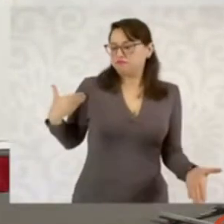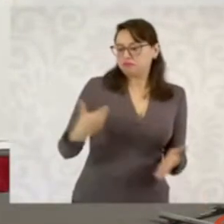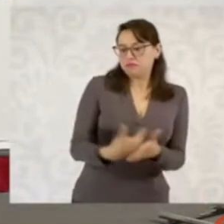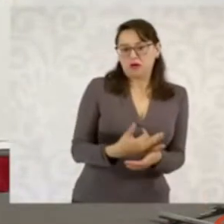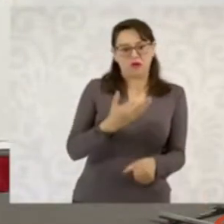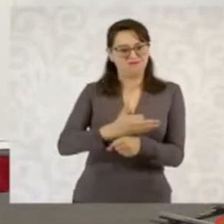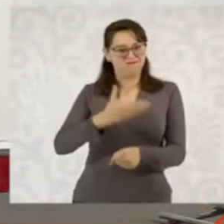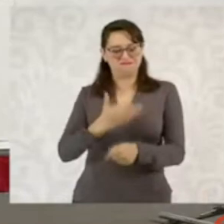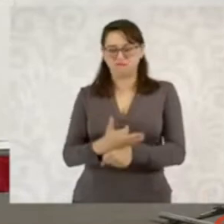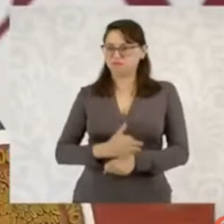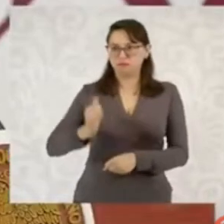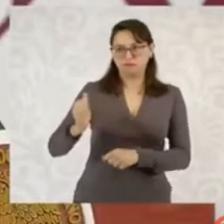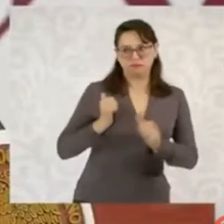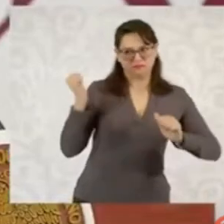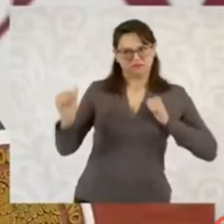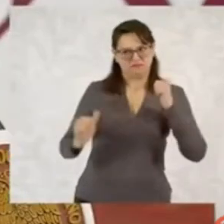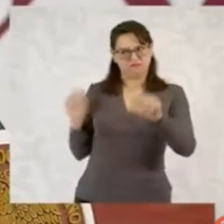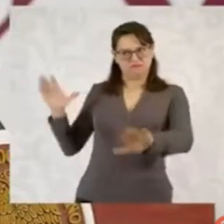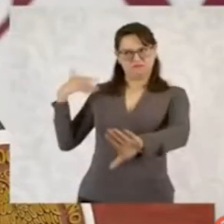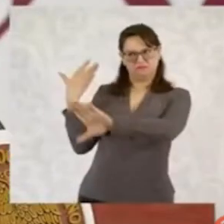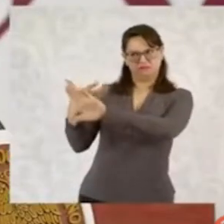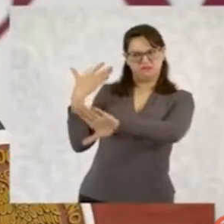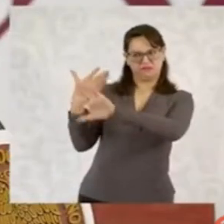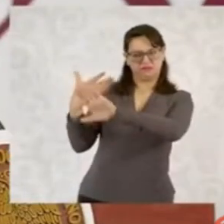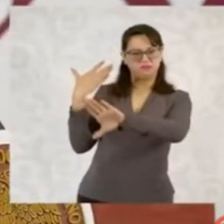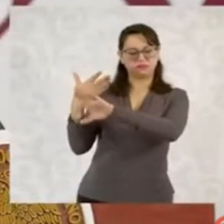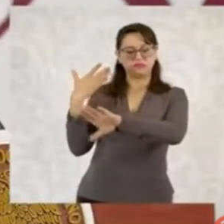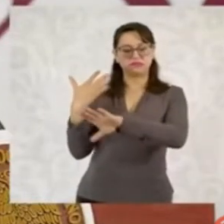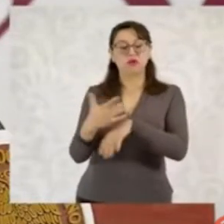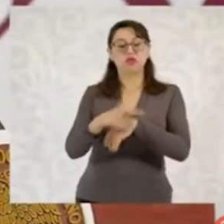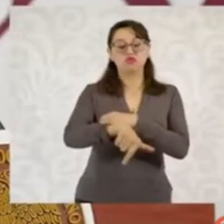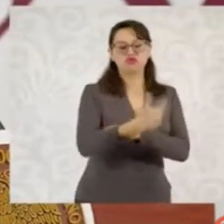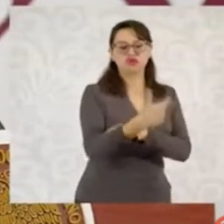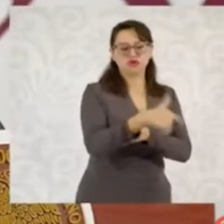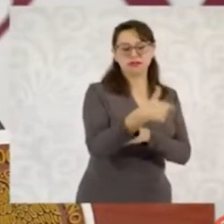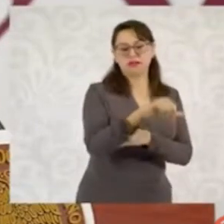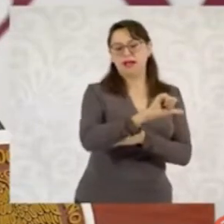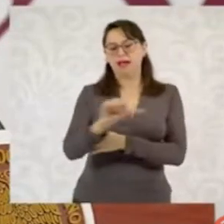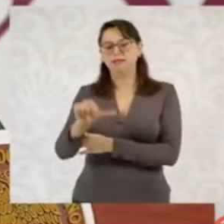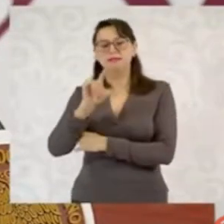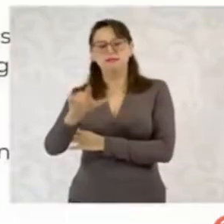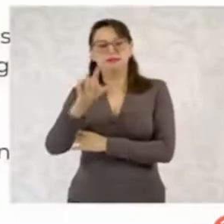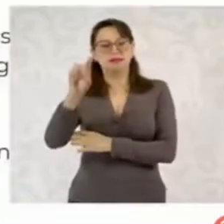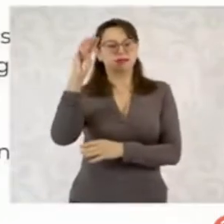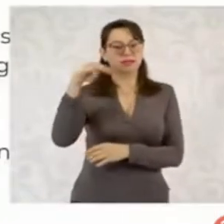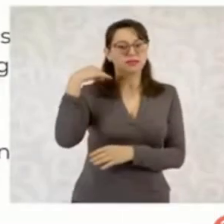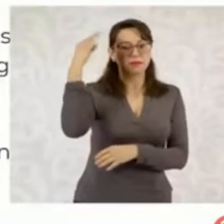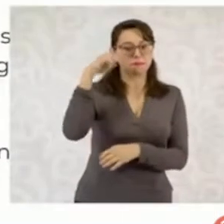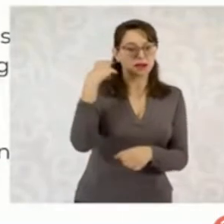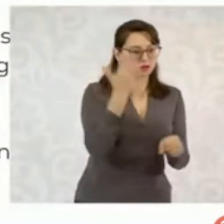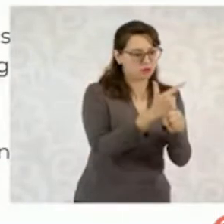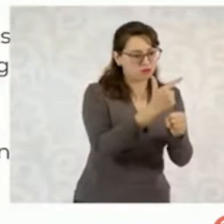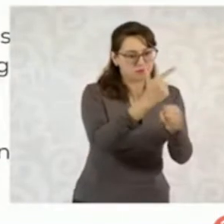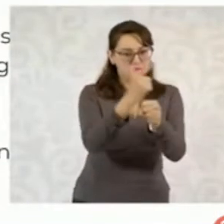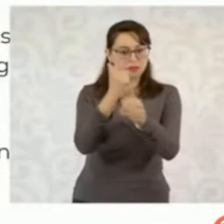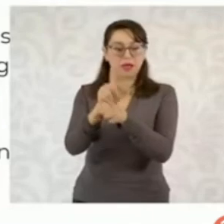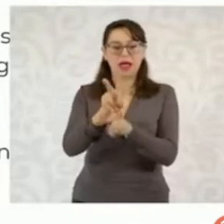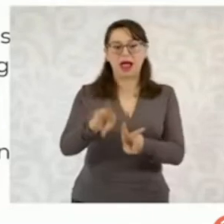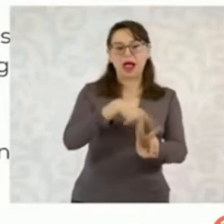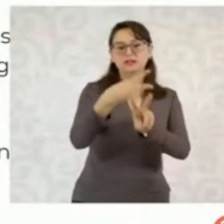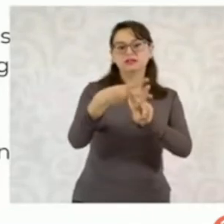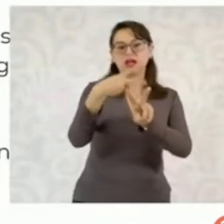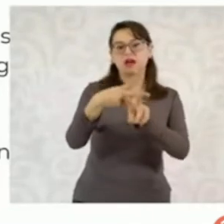últimos días. Entre el 12 y el 17 de marzo se detectó la activación de diversos